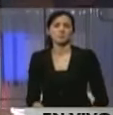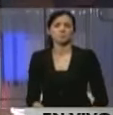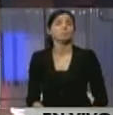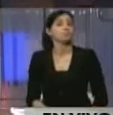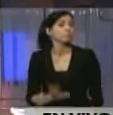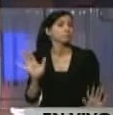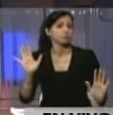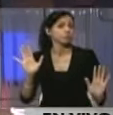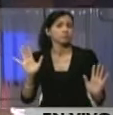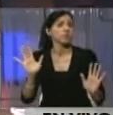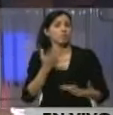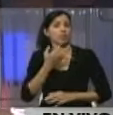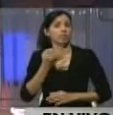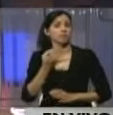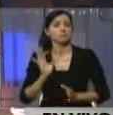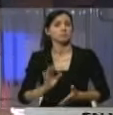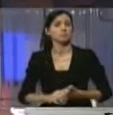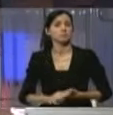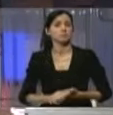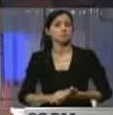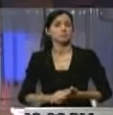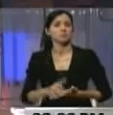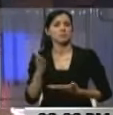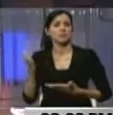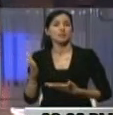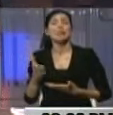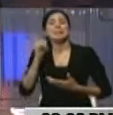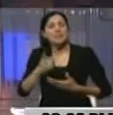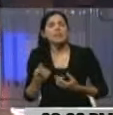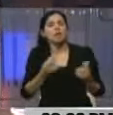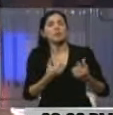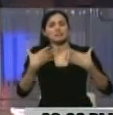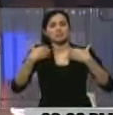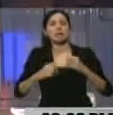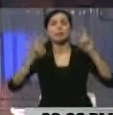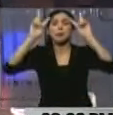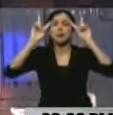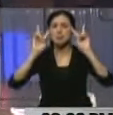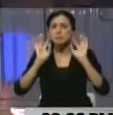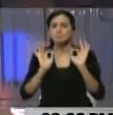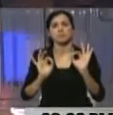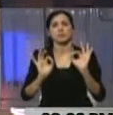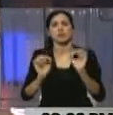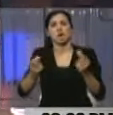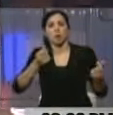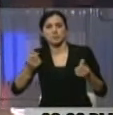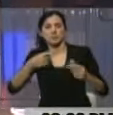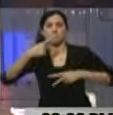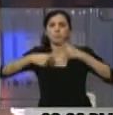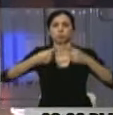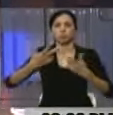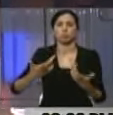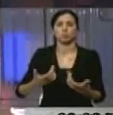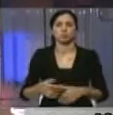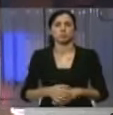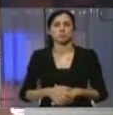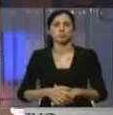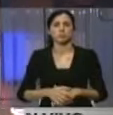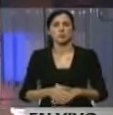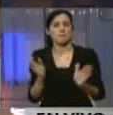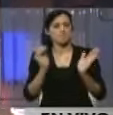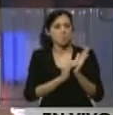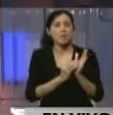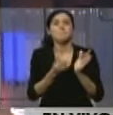así. Debe funcionar una economía sana en lo comercial, en lo productivo, en la fijación de